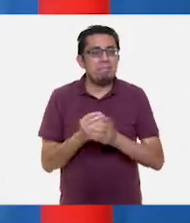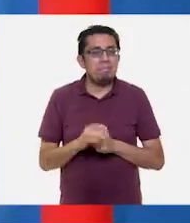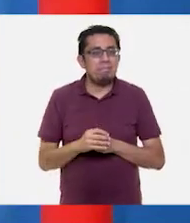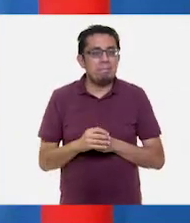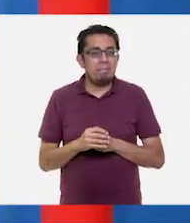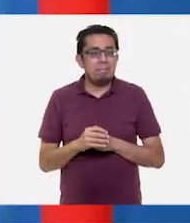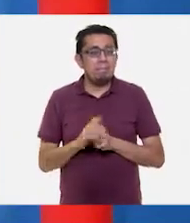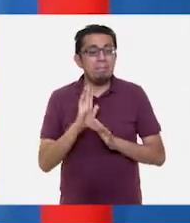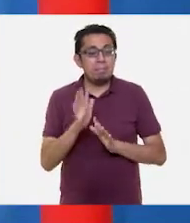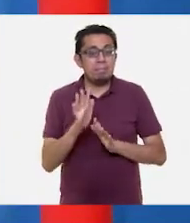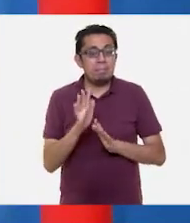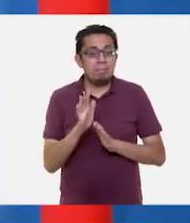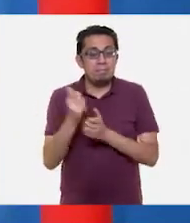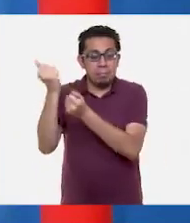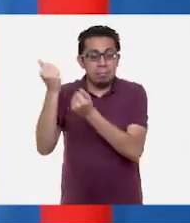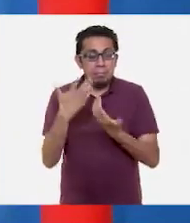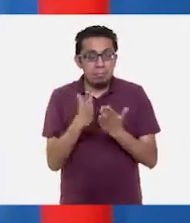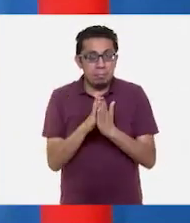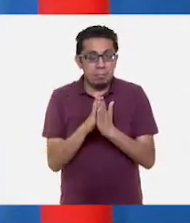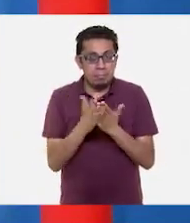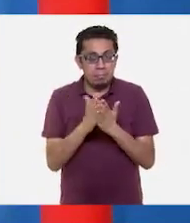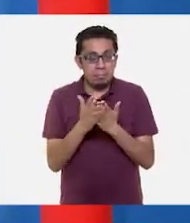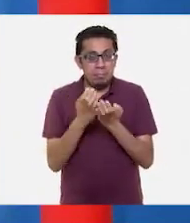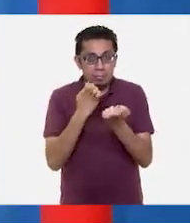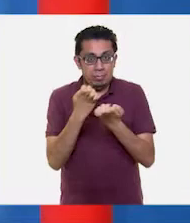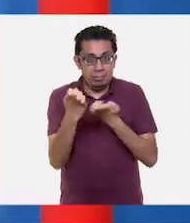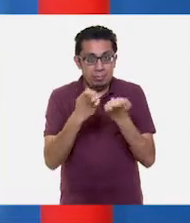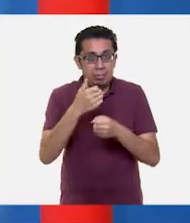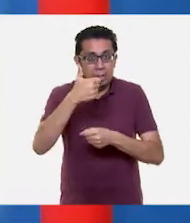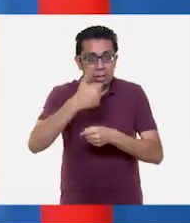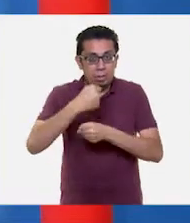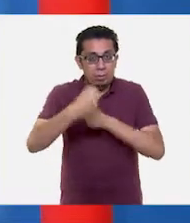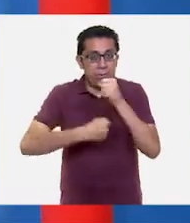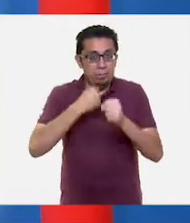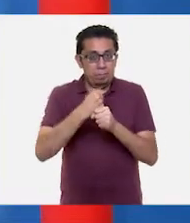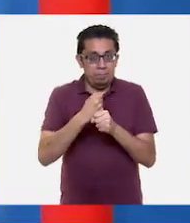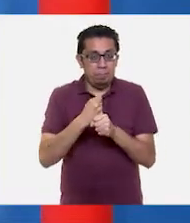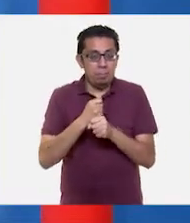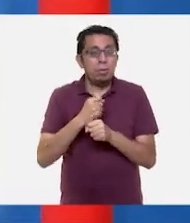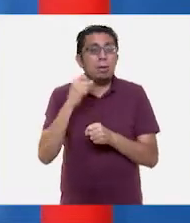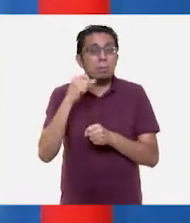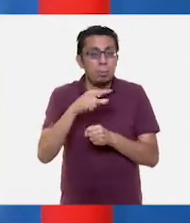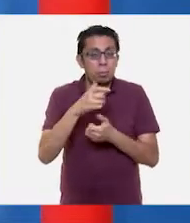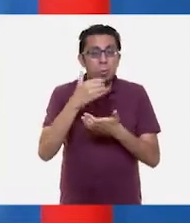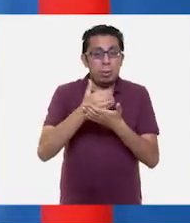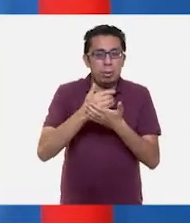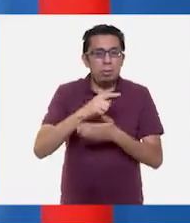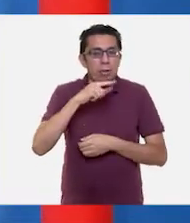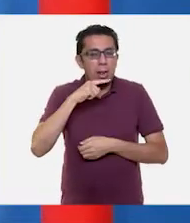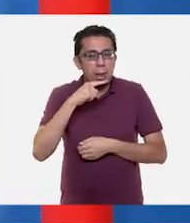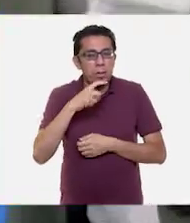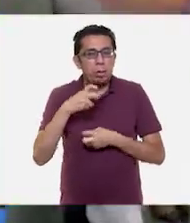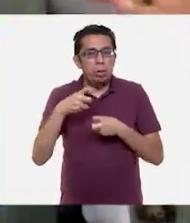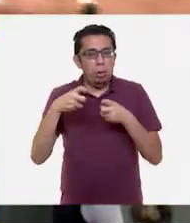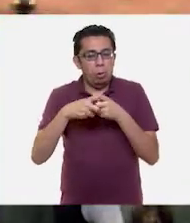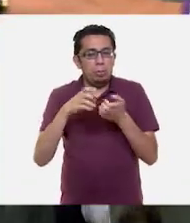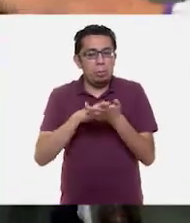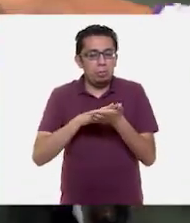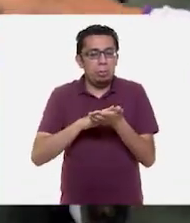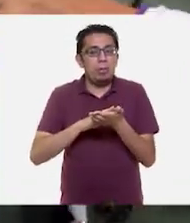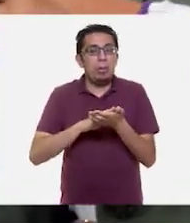tenemos preparado el libro de texto de desafíos de sexto grado. También tenemos ya nuestro cuaderno, nuestro lápiz, gomas, sacapuntas,